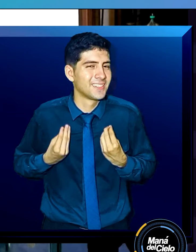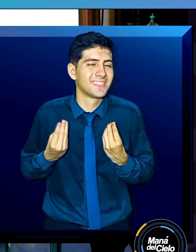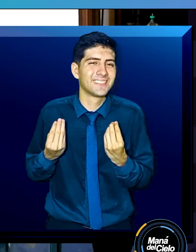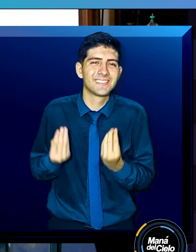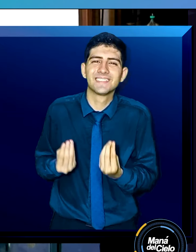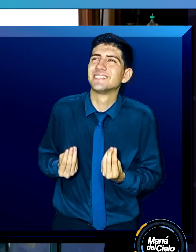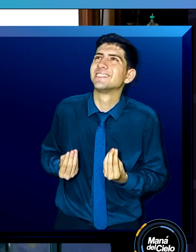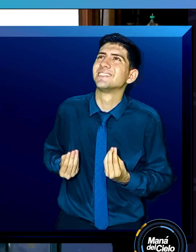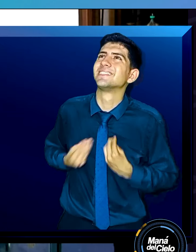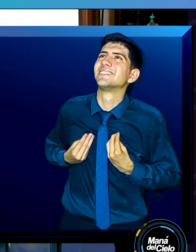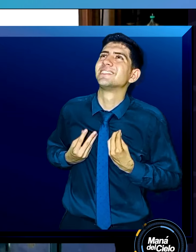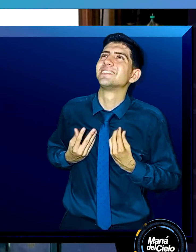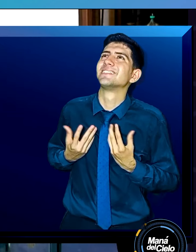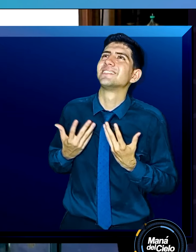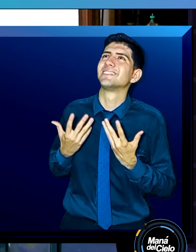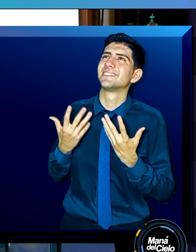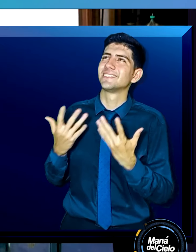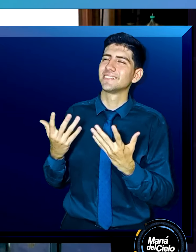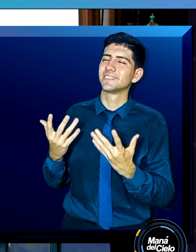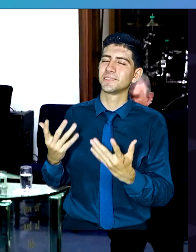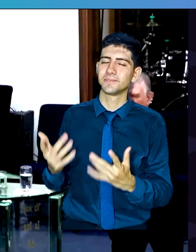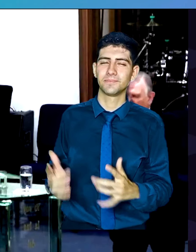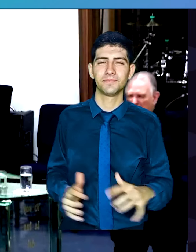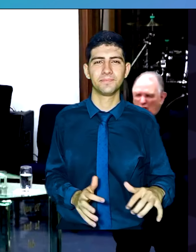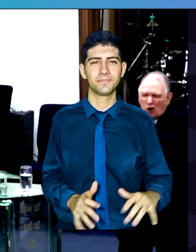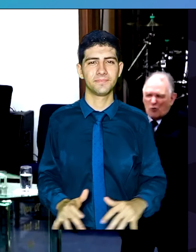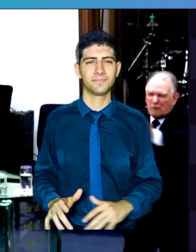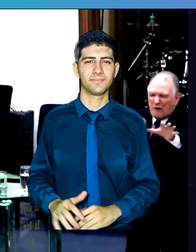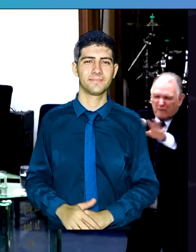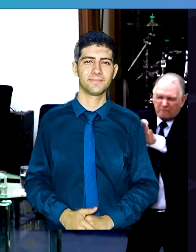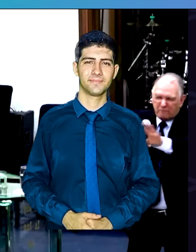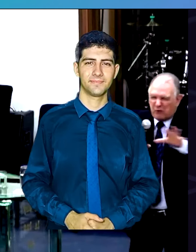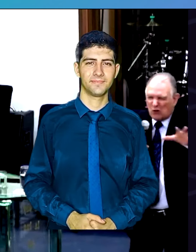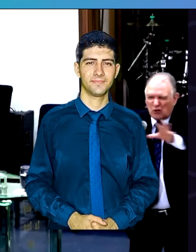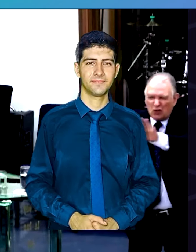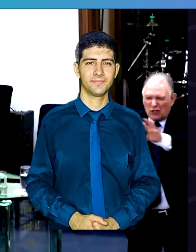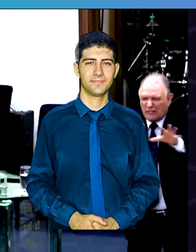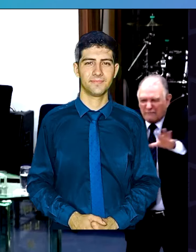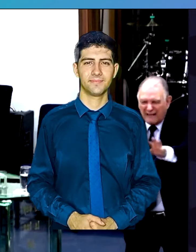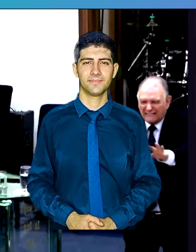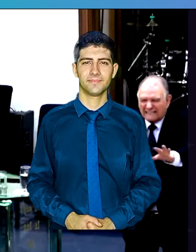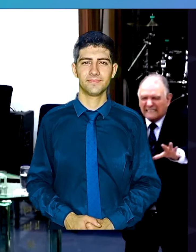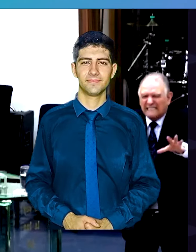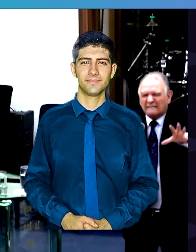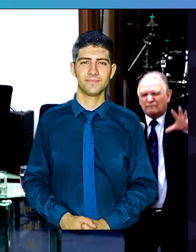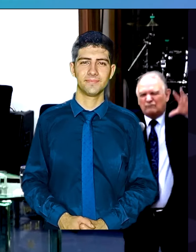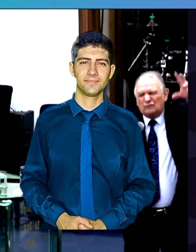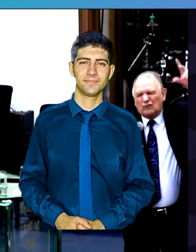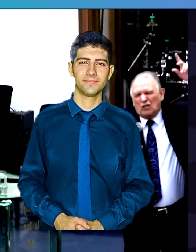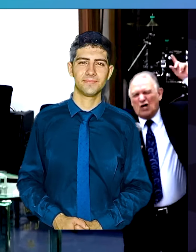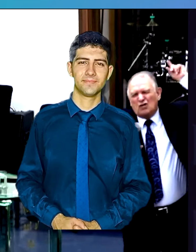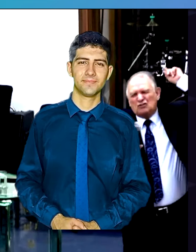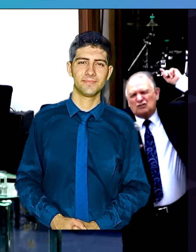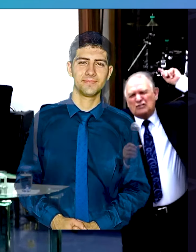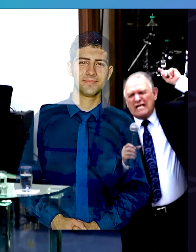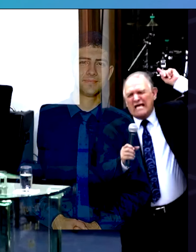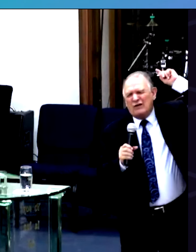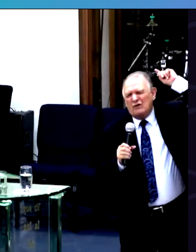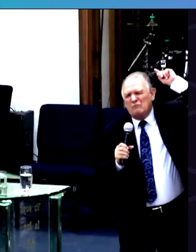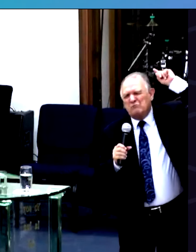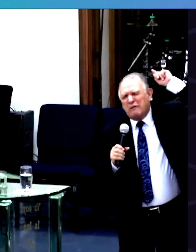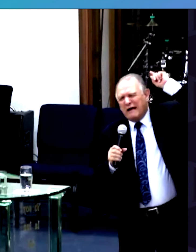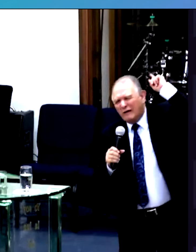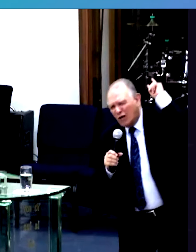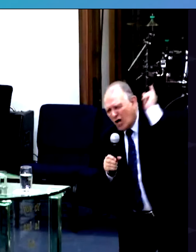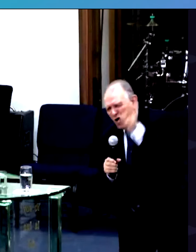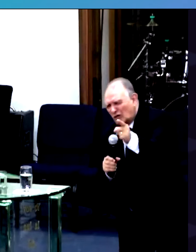vivamos. Es importante saber que hay momentos en la vida donde vamos a tener tristezas, hay momentos en la vida donde nos vamos a sentir sin fuerzas. Y